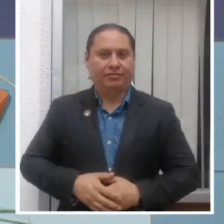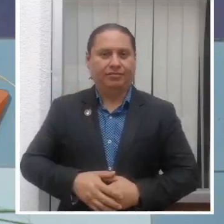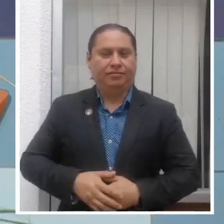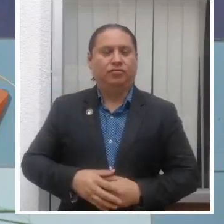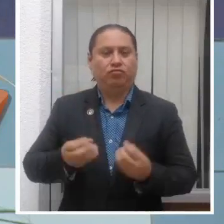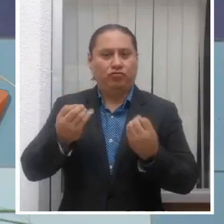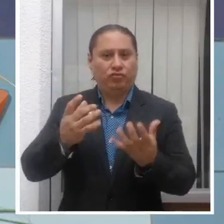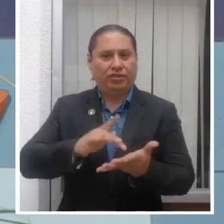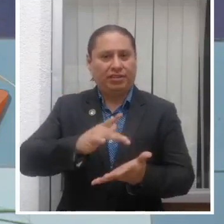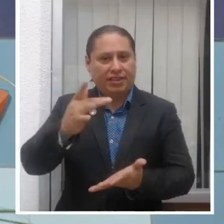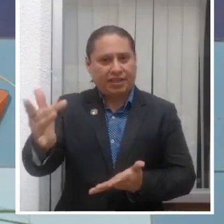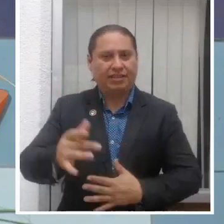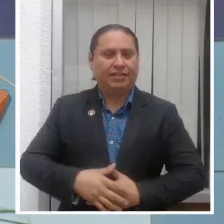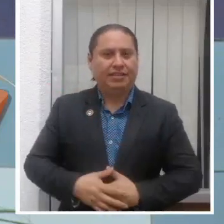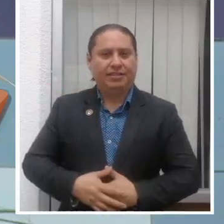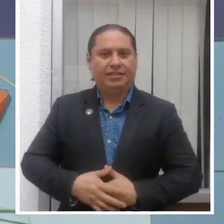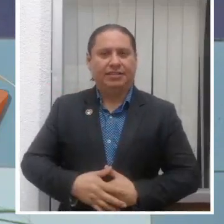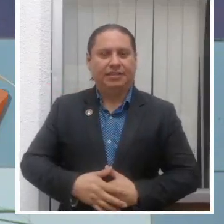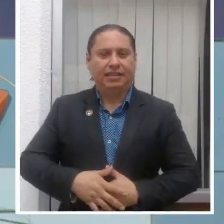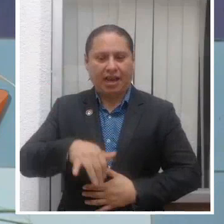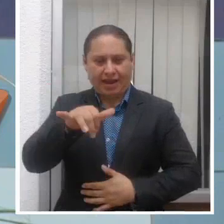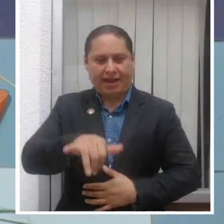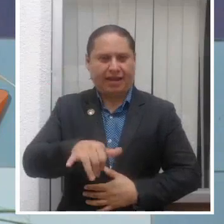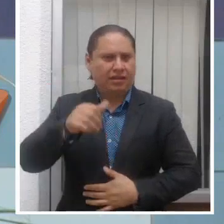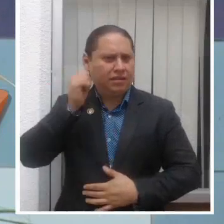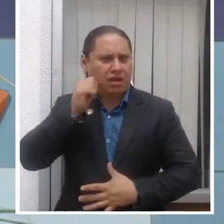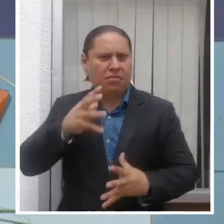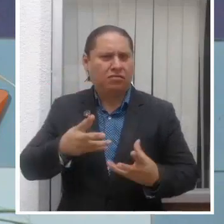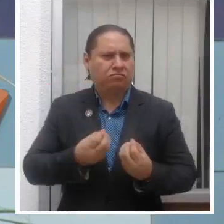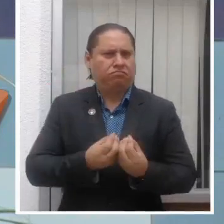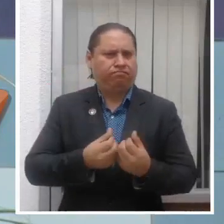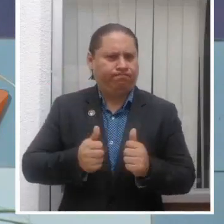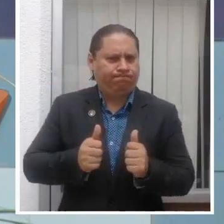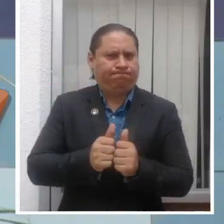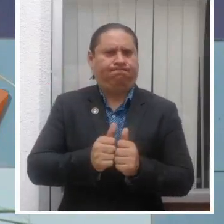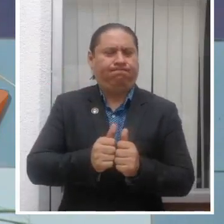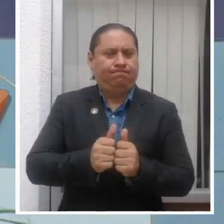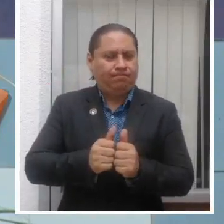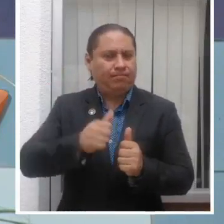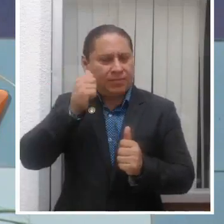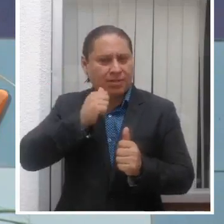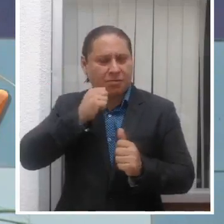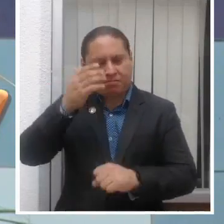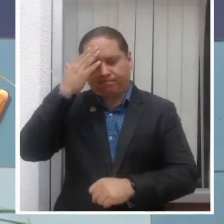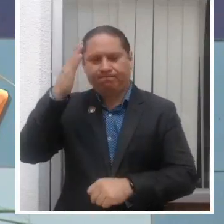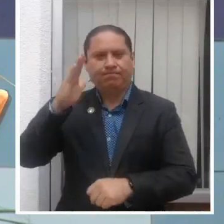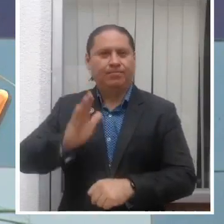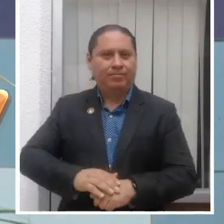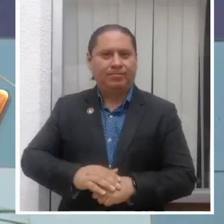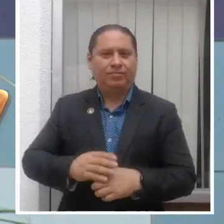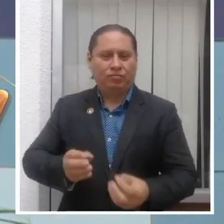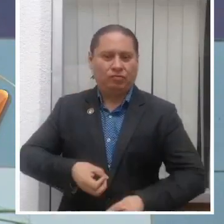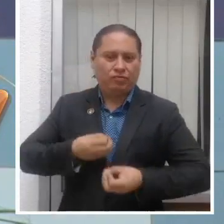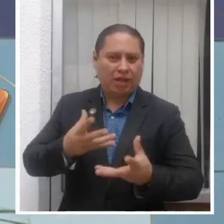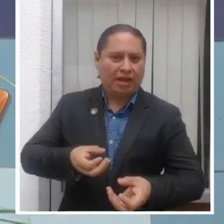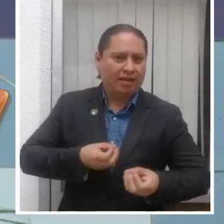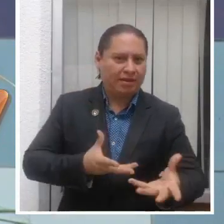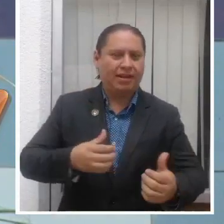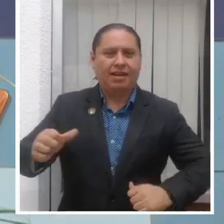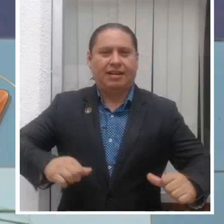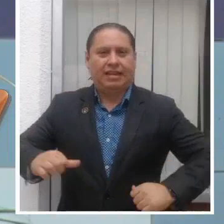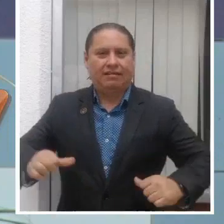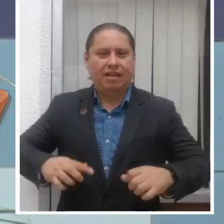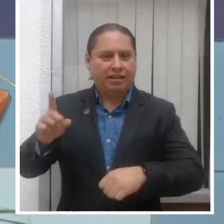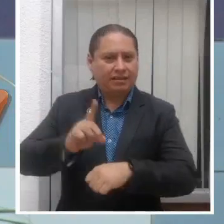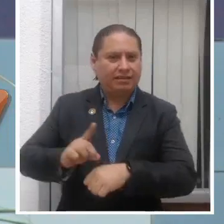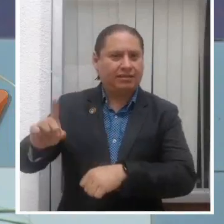gracias, doctora, por estar conmigo siempre en buenos momentos y compartir las actividades que usted realiza